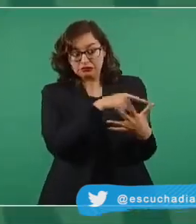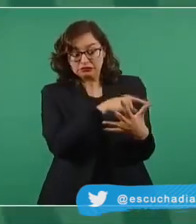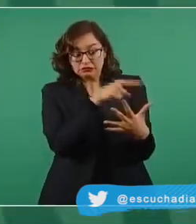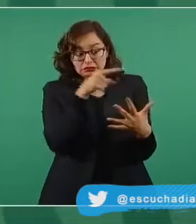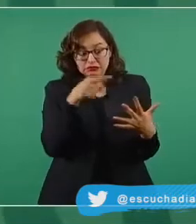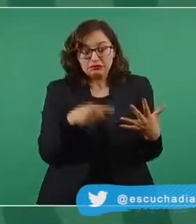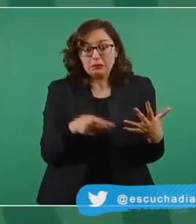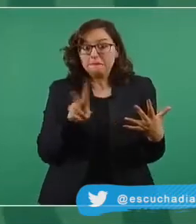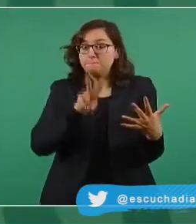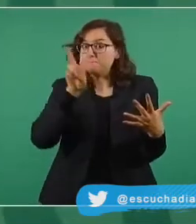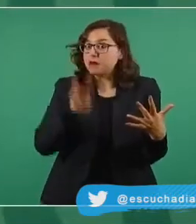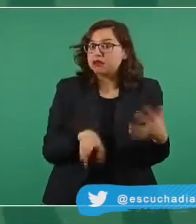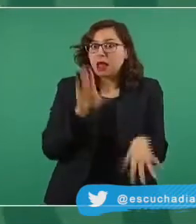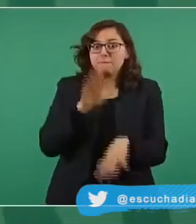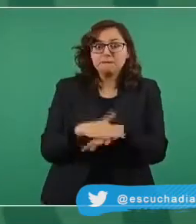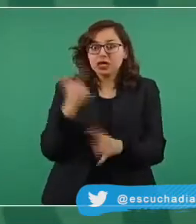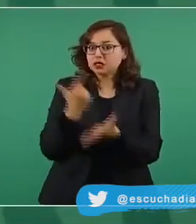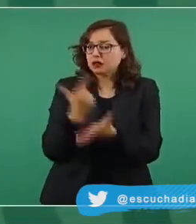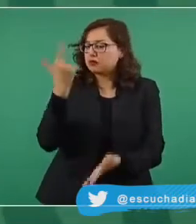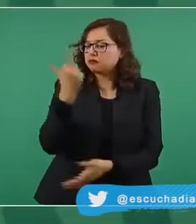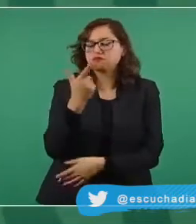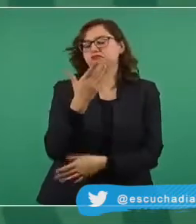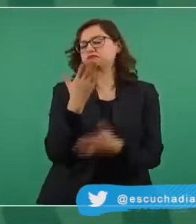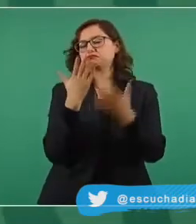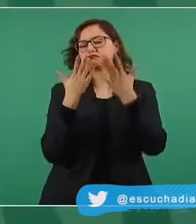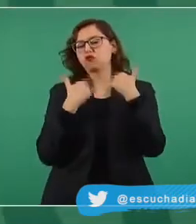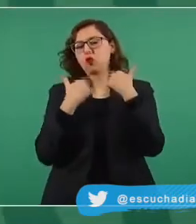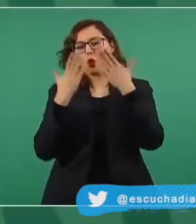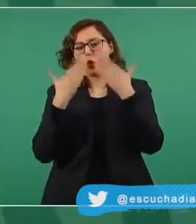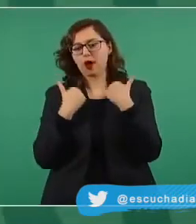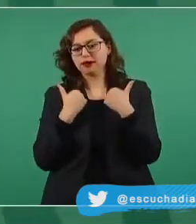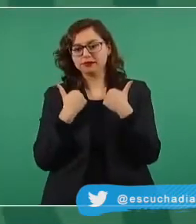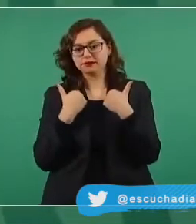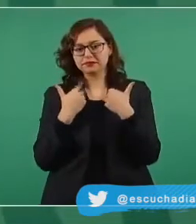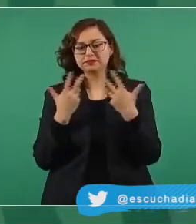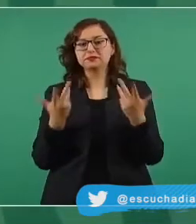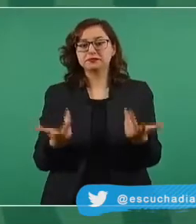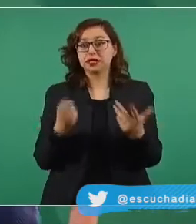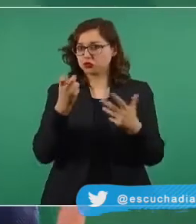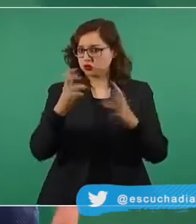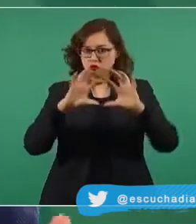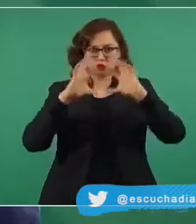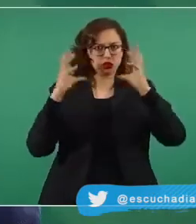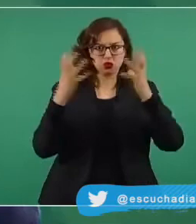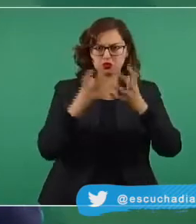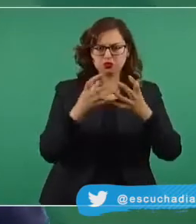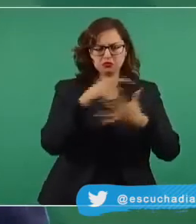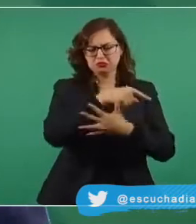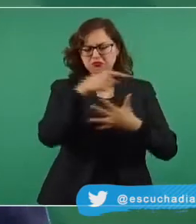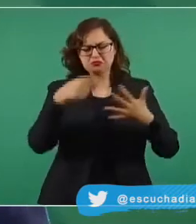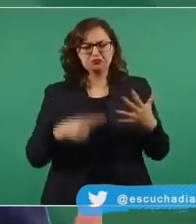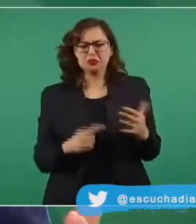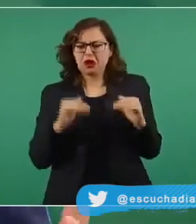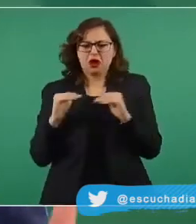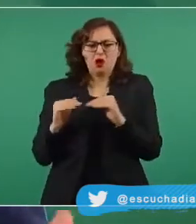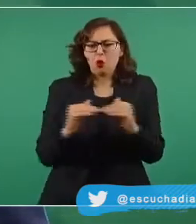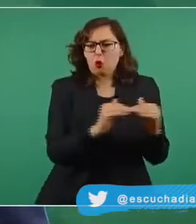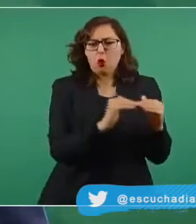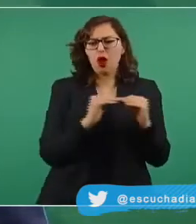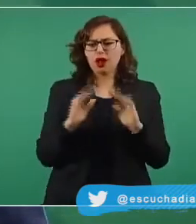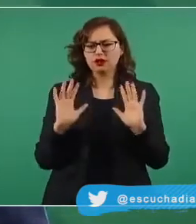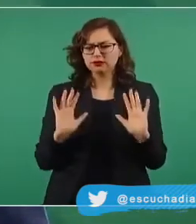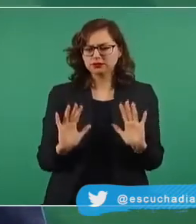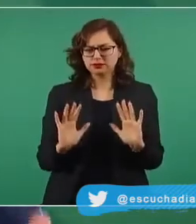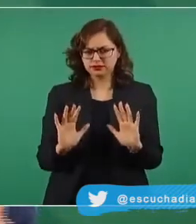precauciones en espacios públicos, así como el saludo a distancia. No saludar de beso, de mano o de abrazo.